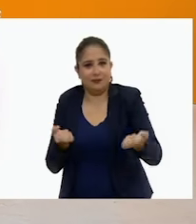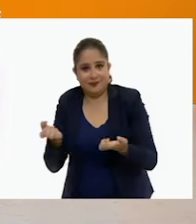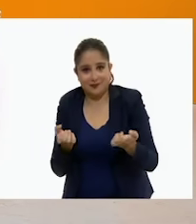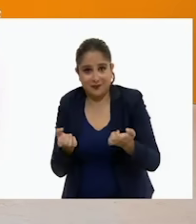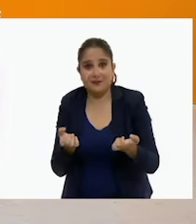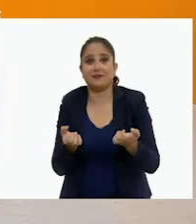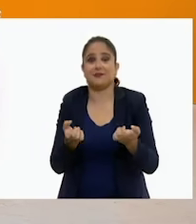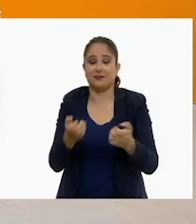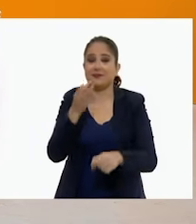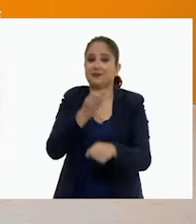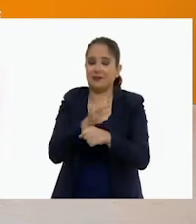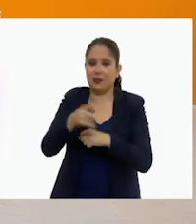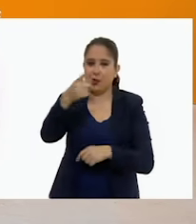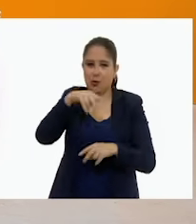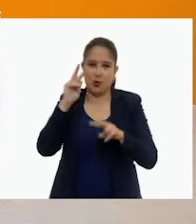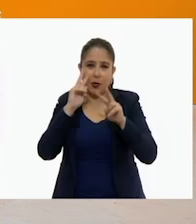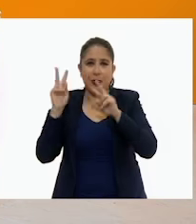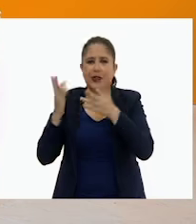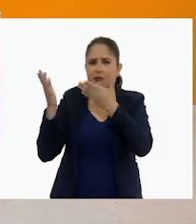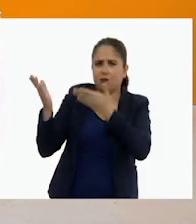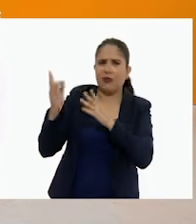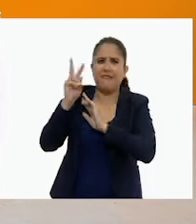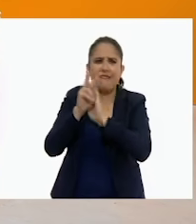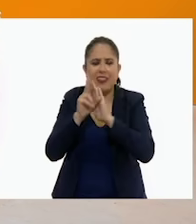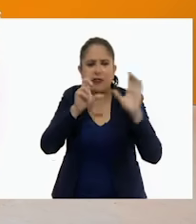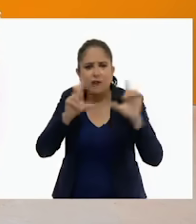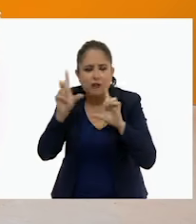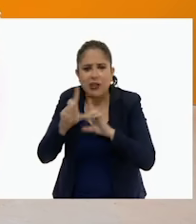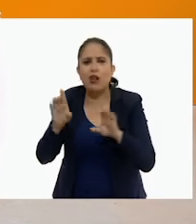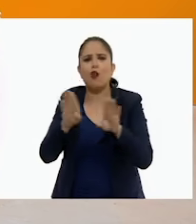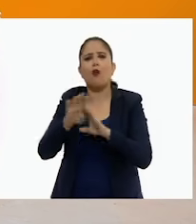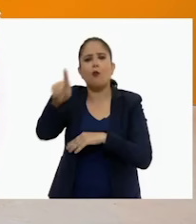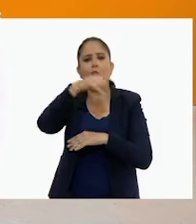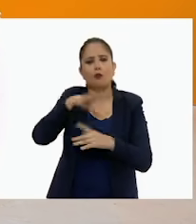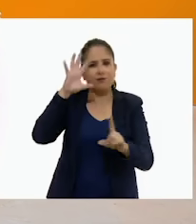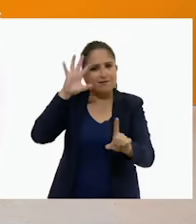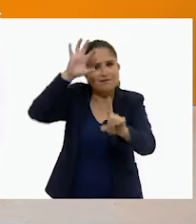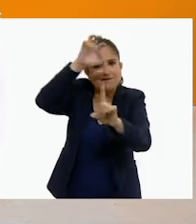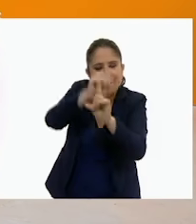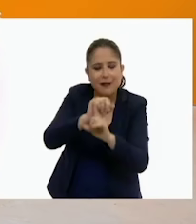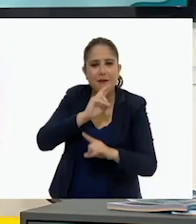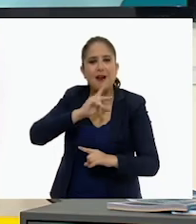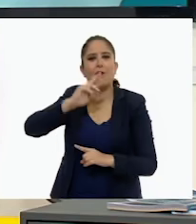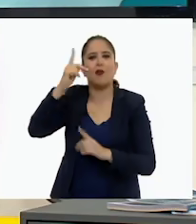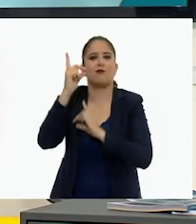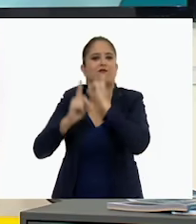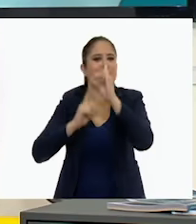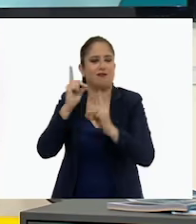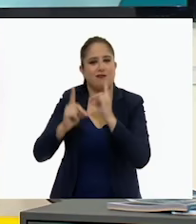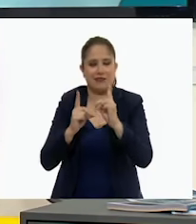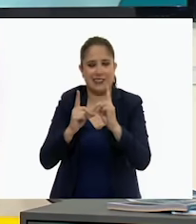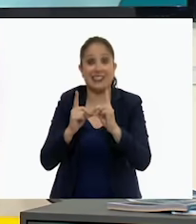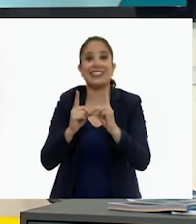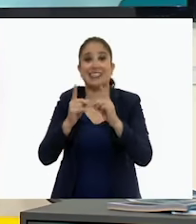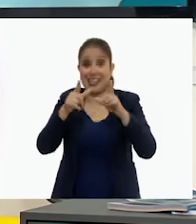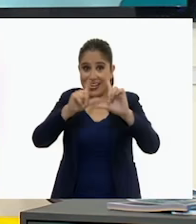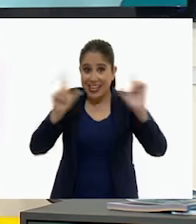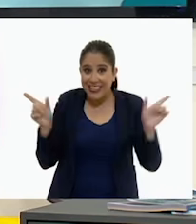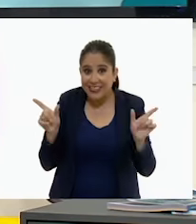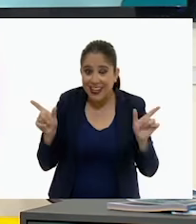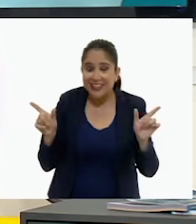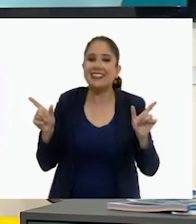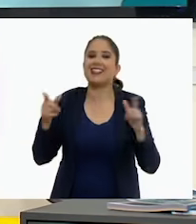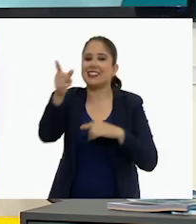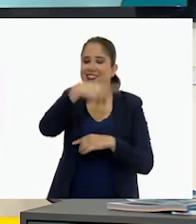al momento de realizar cualquier actividad nos va a ayudar a conseguir mejores resultados. ¿Están listos? Pues